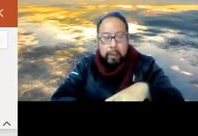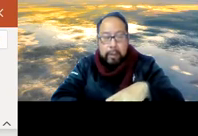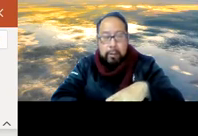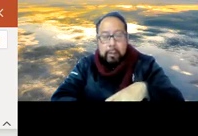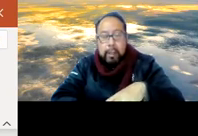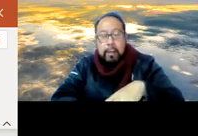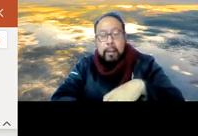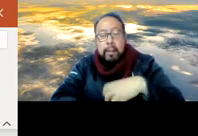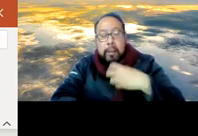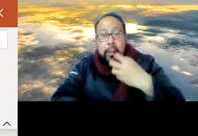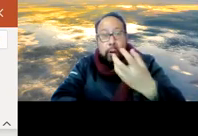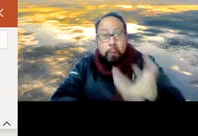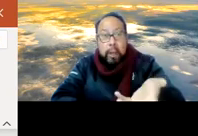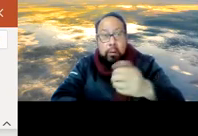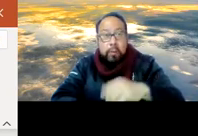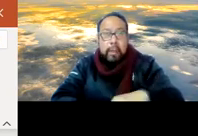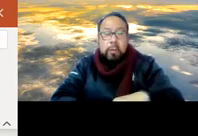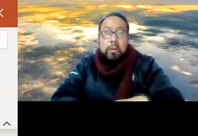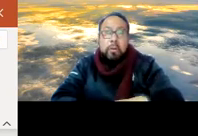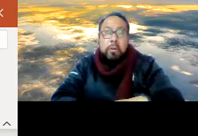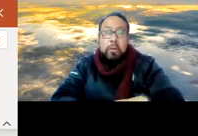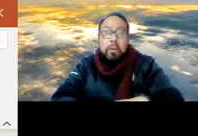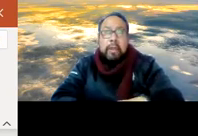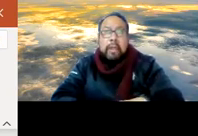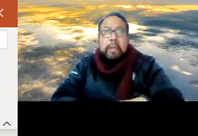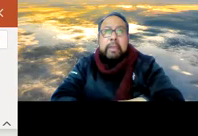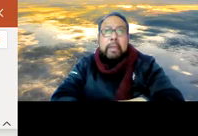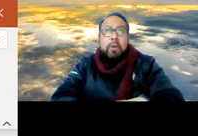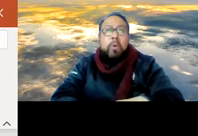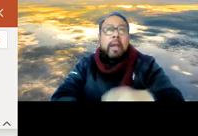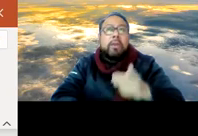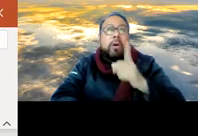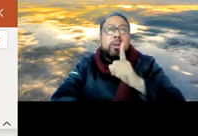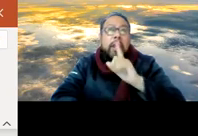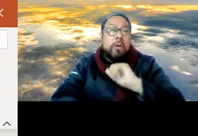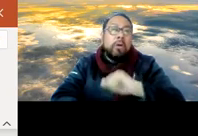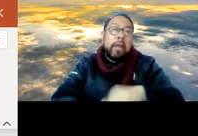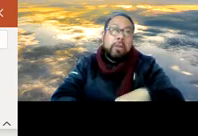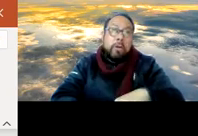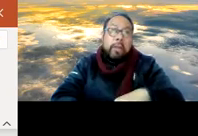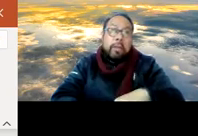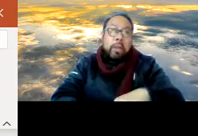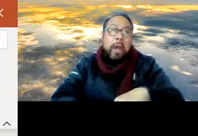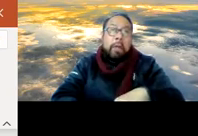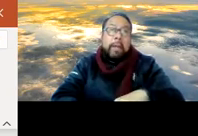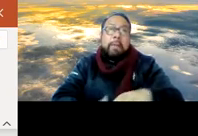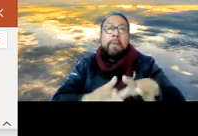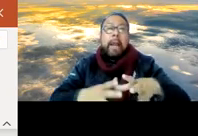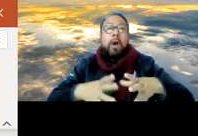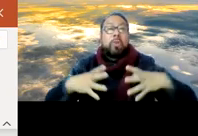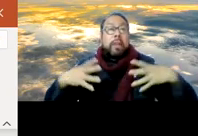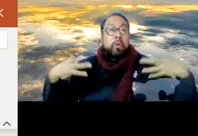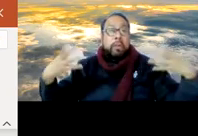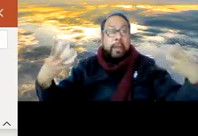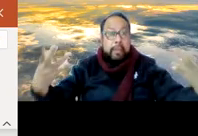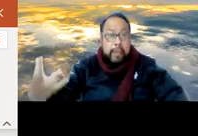universidad, o para también las que están incorporados, como es el caso de nosotros. Y en algunas otras ocasiones lo abre